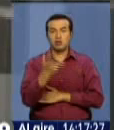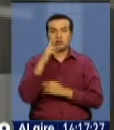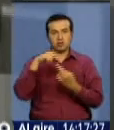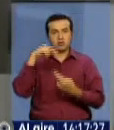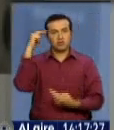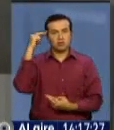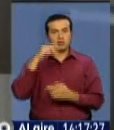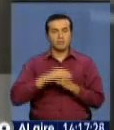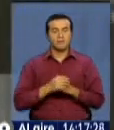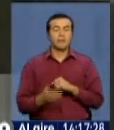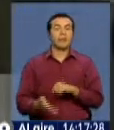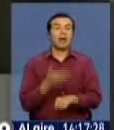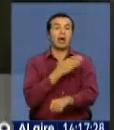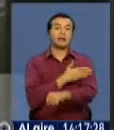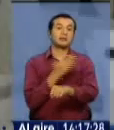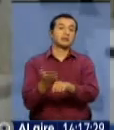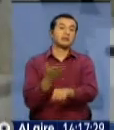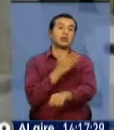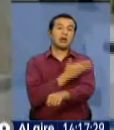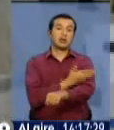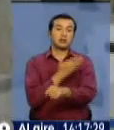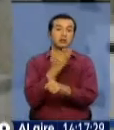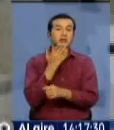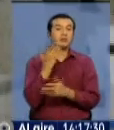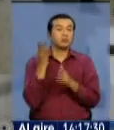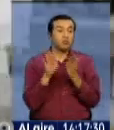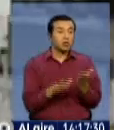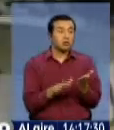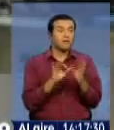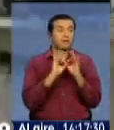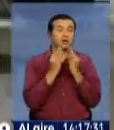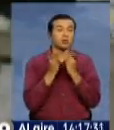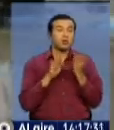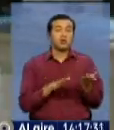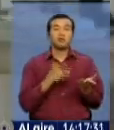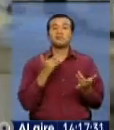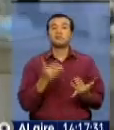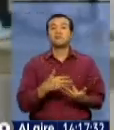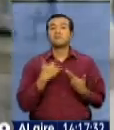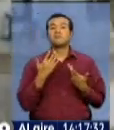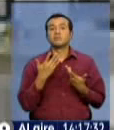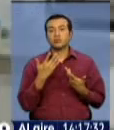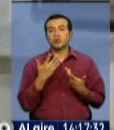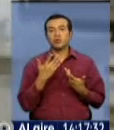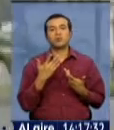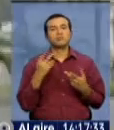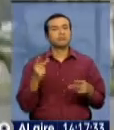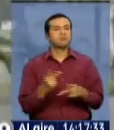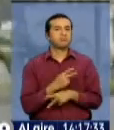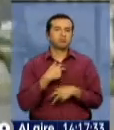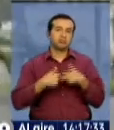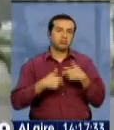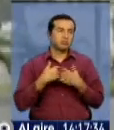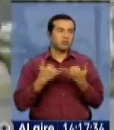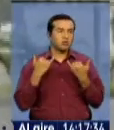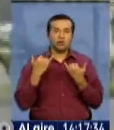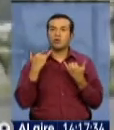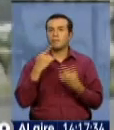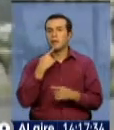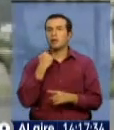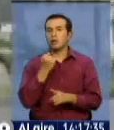regional. Antes de la creación de este centro, quienes sufrían la muerte de un familiar debían pasar por otro viacrucis. Se ve muy bien